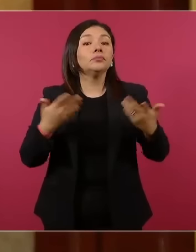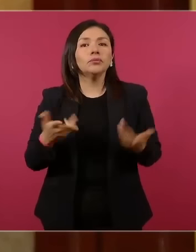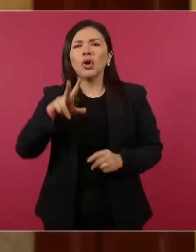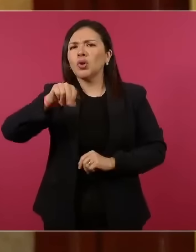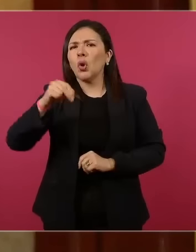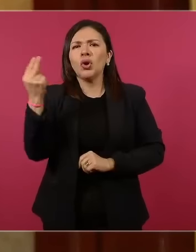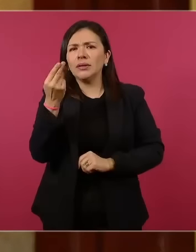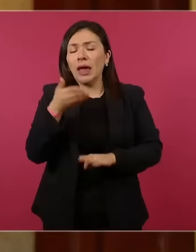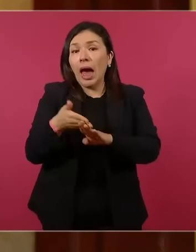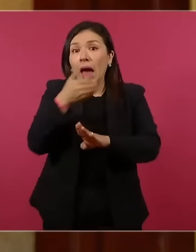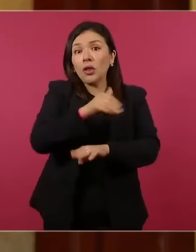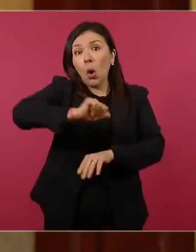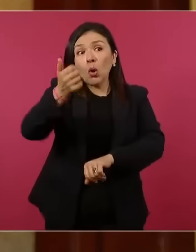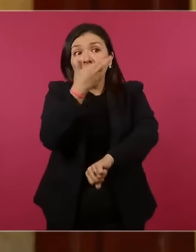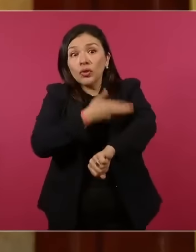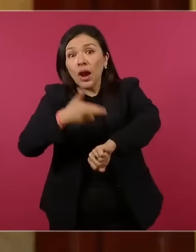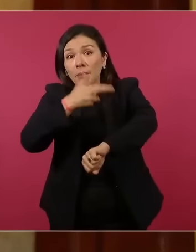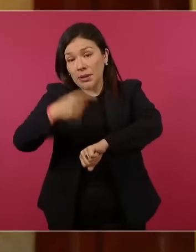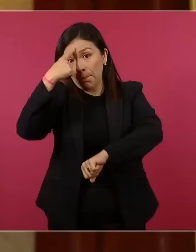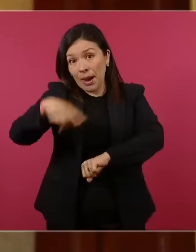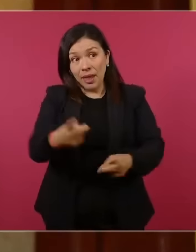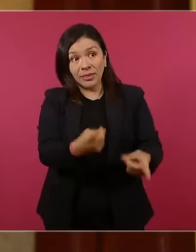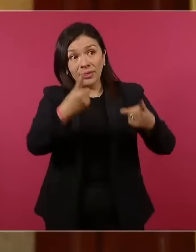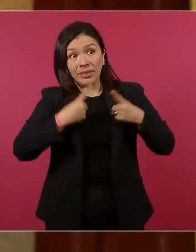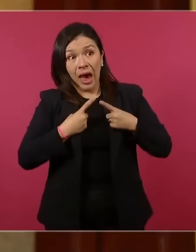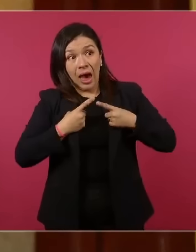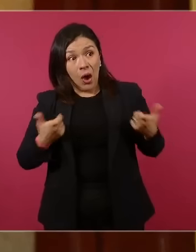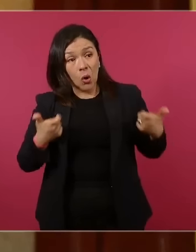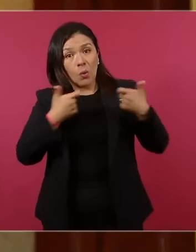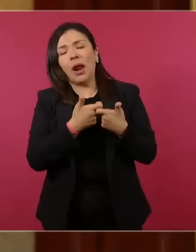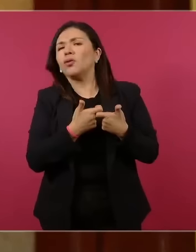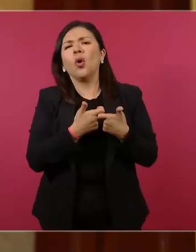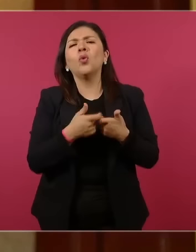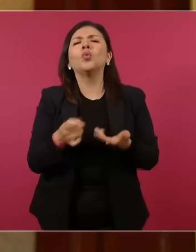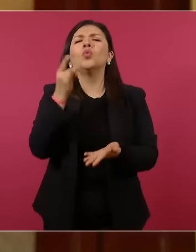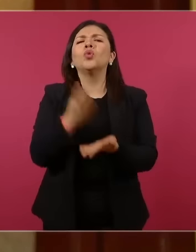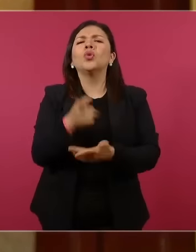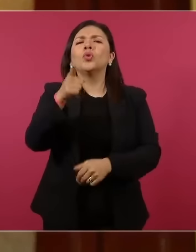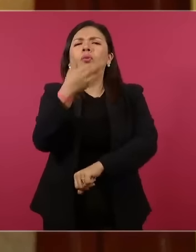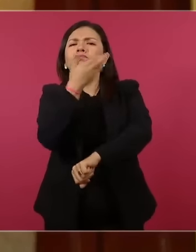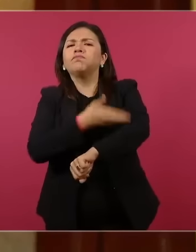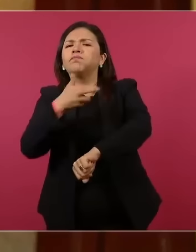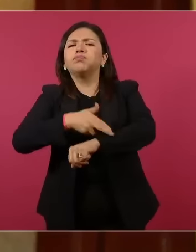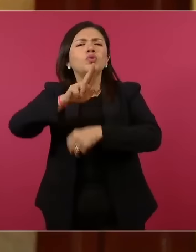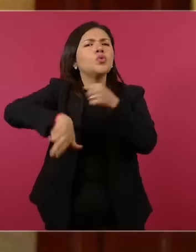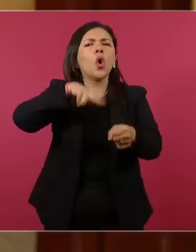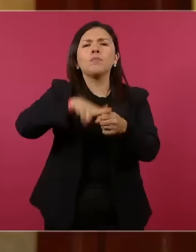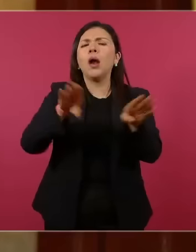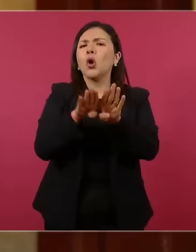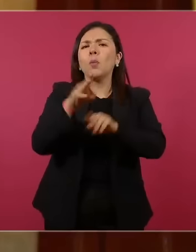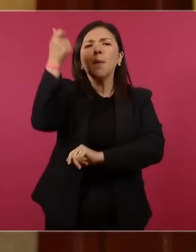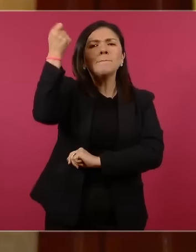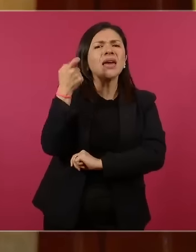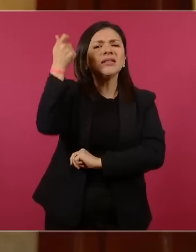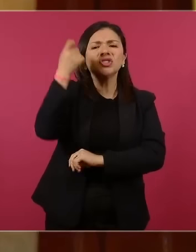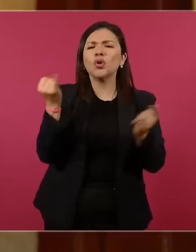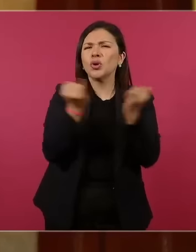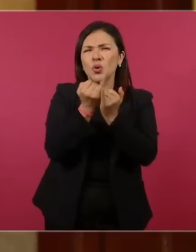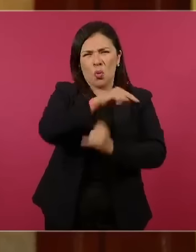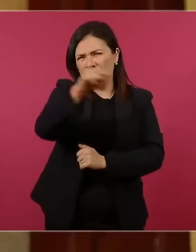hacer un trámite adicional para poder recibir este complemento. Basta con hacer el trámite ordinario de la pensión, que ya